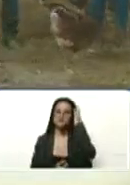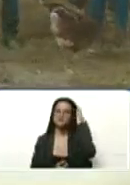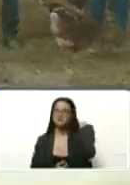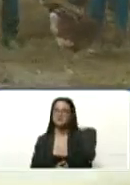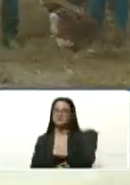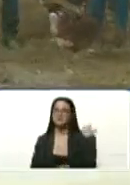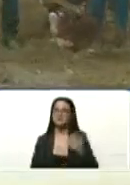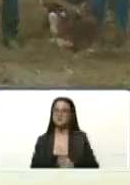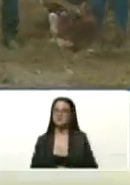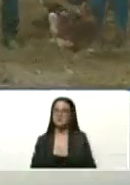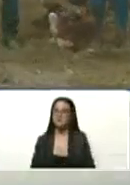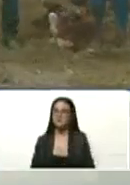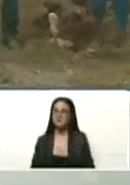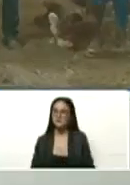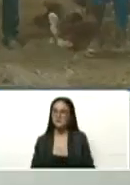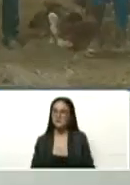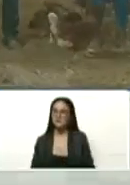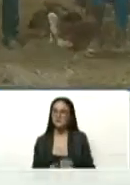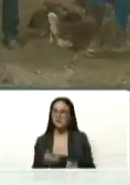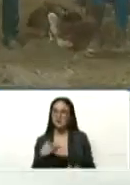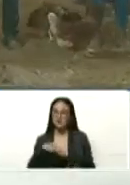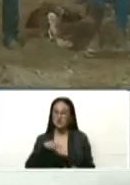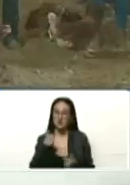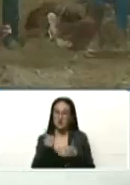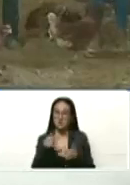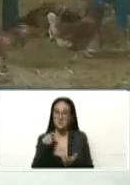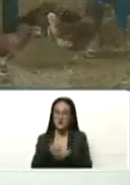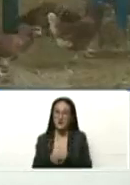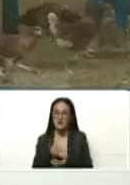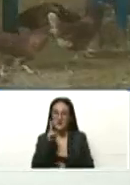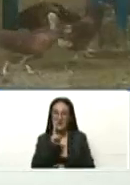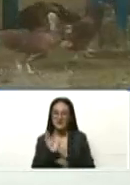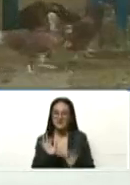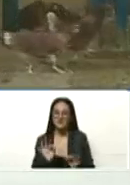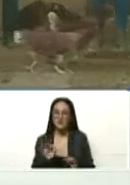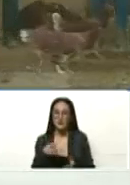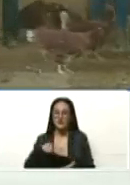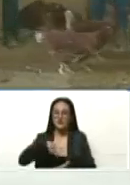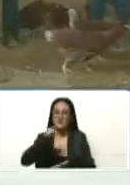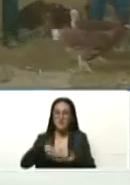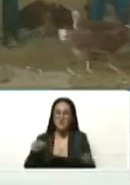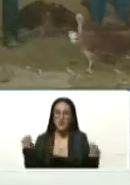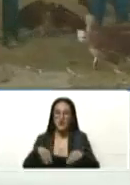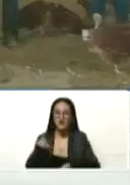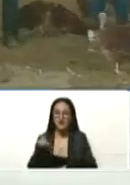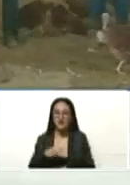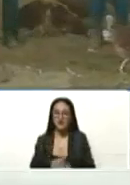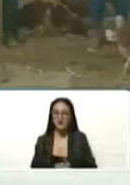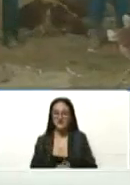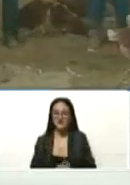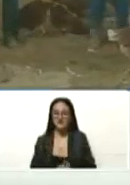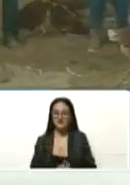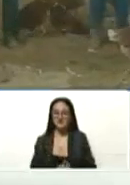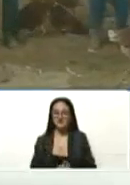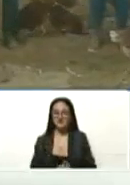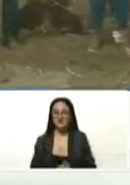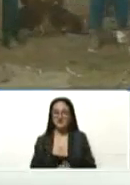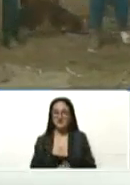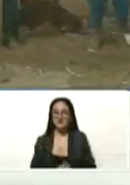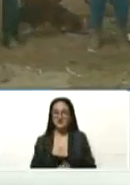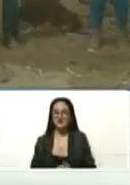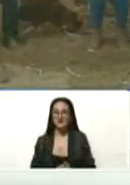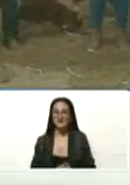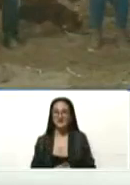buenos, Ernesto Luna? No se preocupe, somos muy buenos pagadores, ministro. ¿Cuándo firmamos ese acuerdo? Bueno, cuando así dispongamos. 24